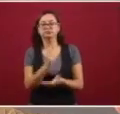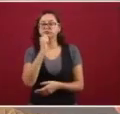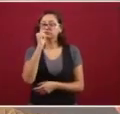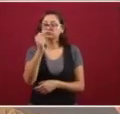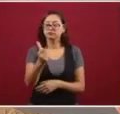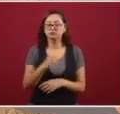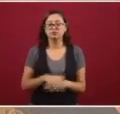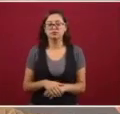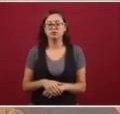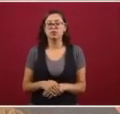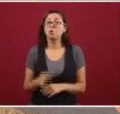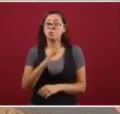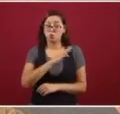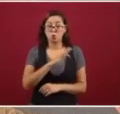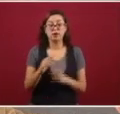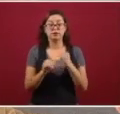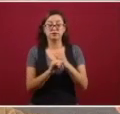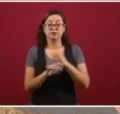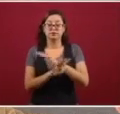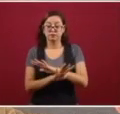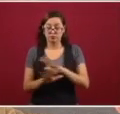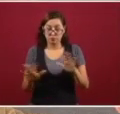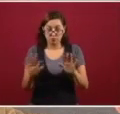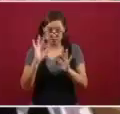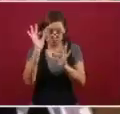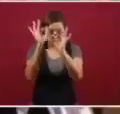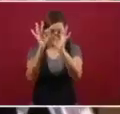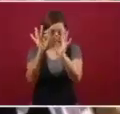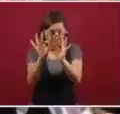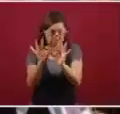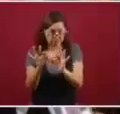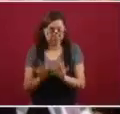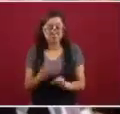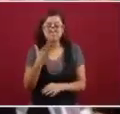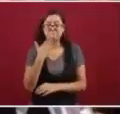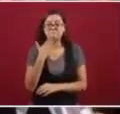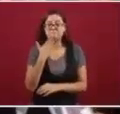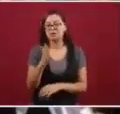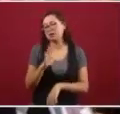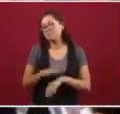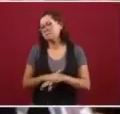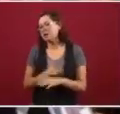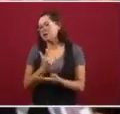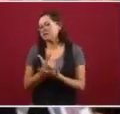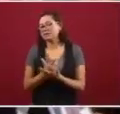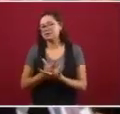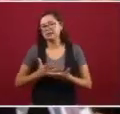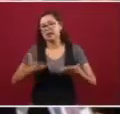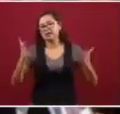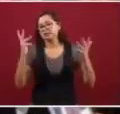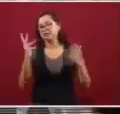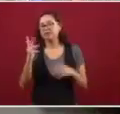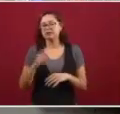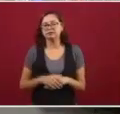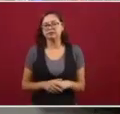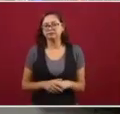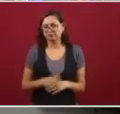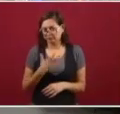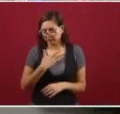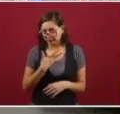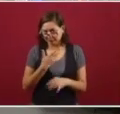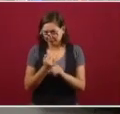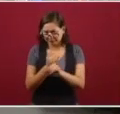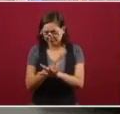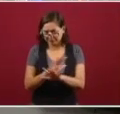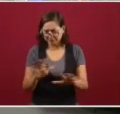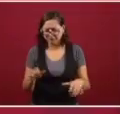informe de todas esas condonaciones o deudas? ¿Un reporte a lo mejor los grandes deudores? No, por supuesto que sí se puede tener este